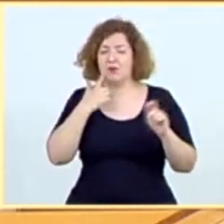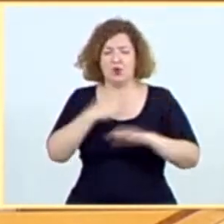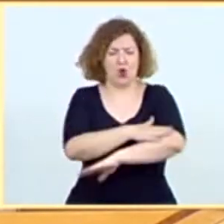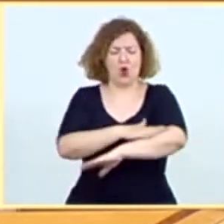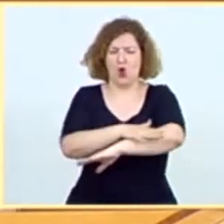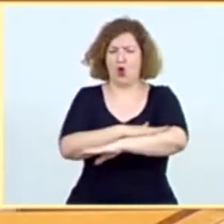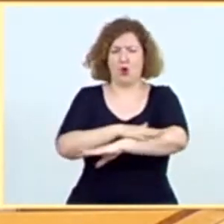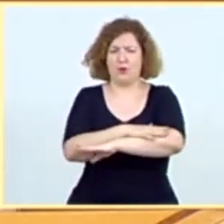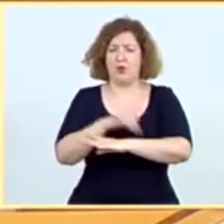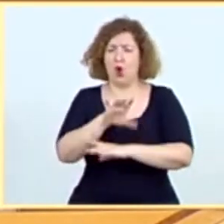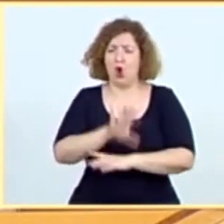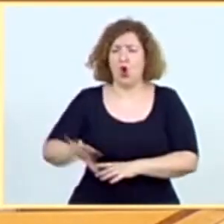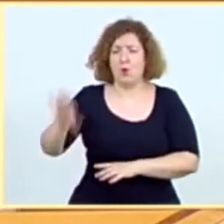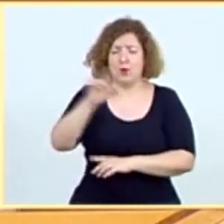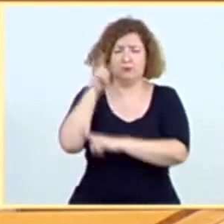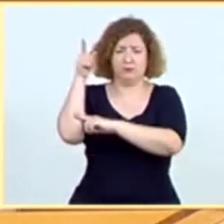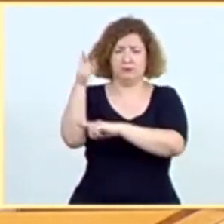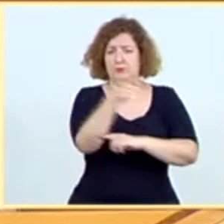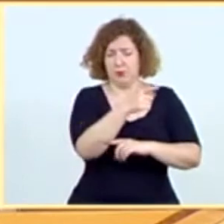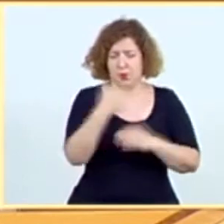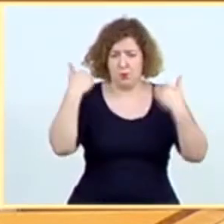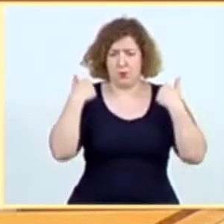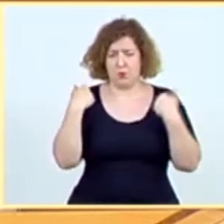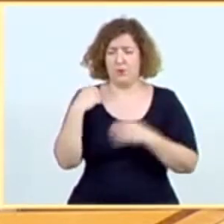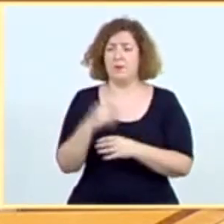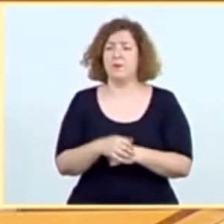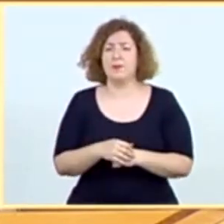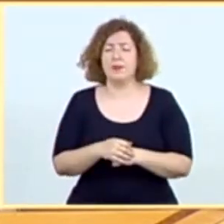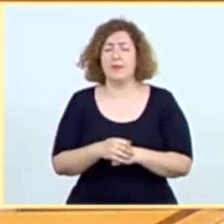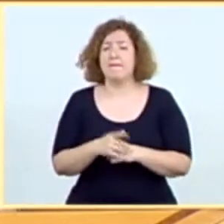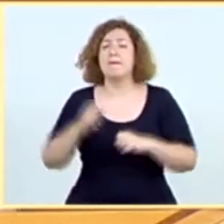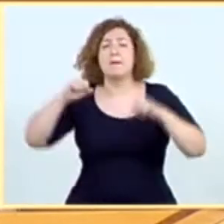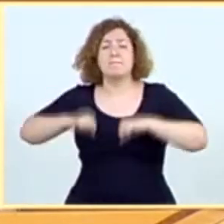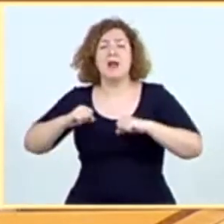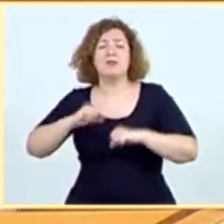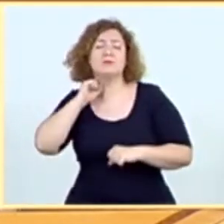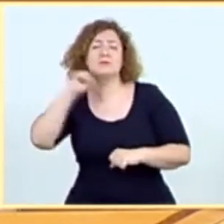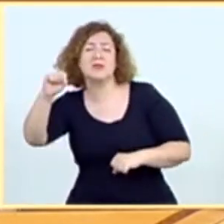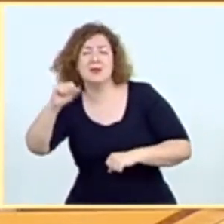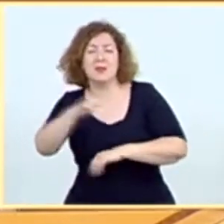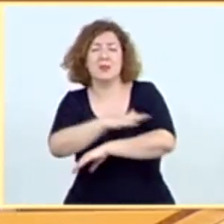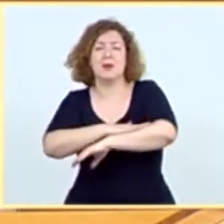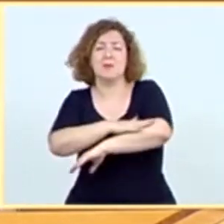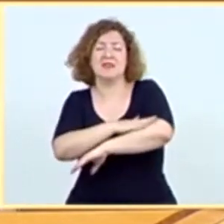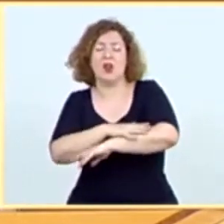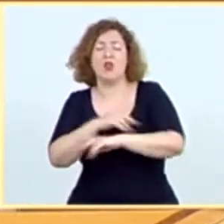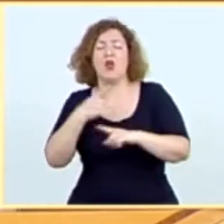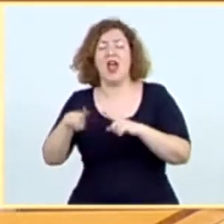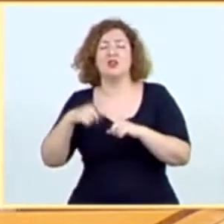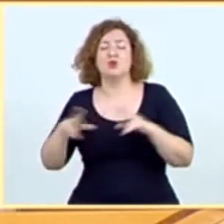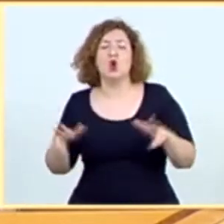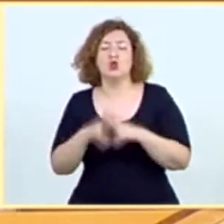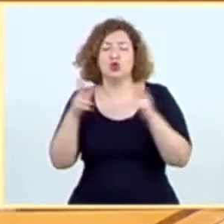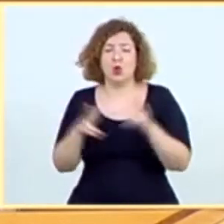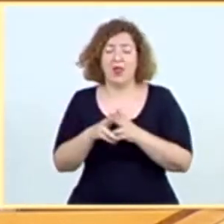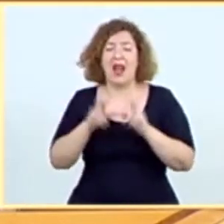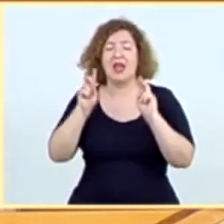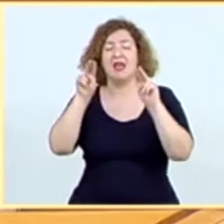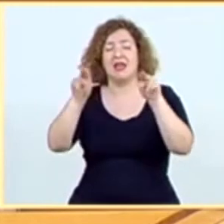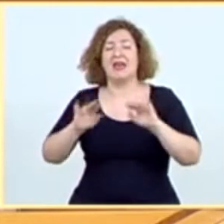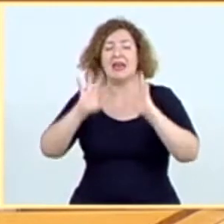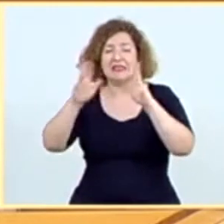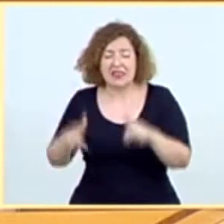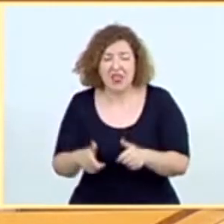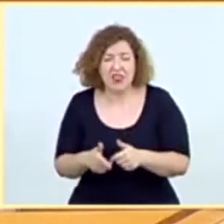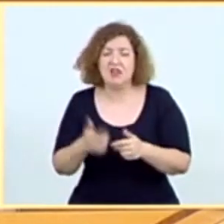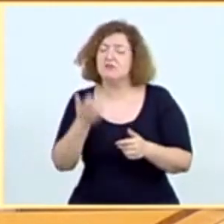poder sobre las comunidades autónomas. Y, en cualquier caso, los mayores dependían del Ministerio de Asuntos Sociales. Las residencias, señor